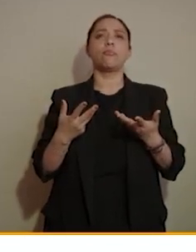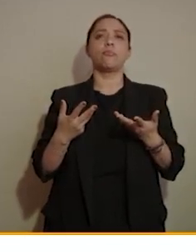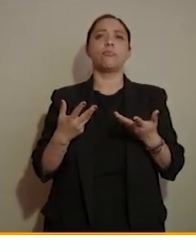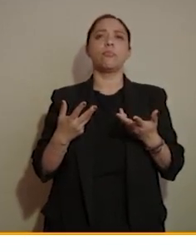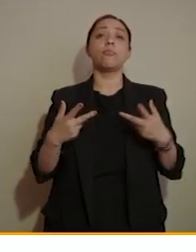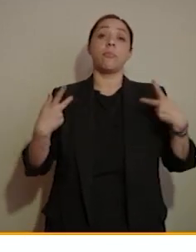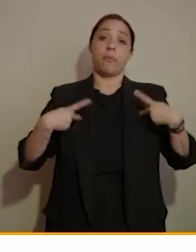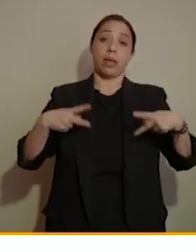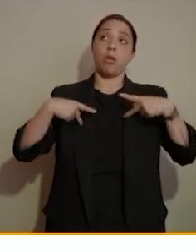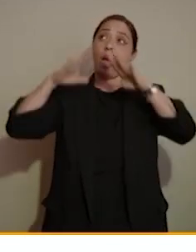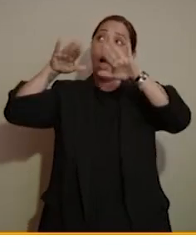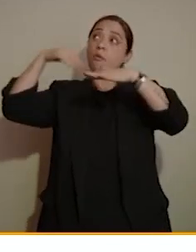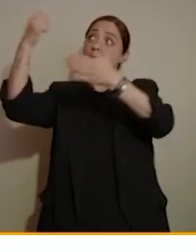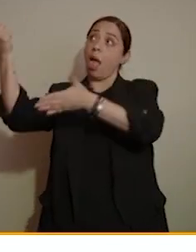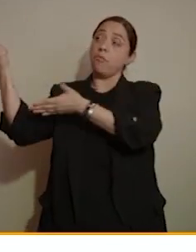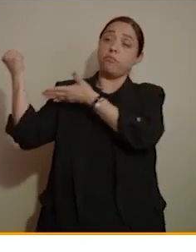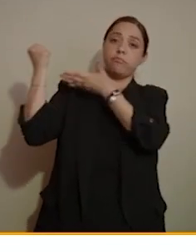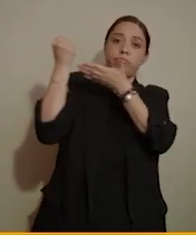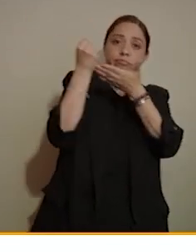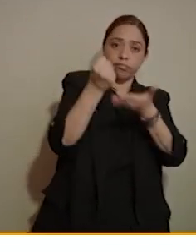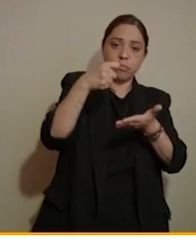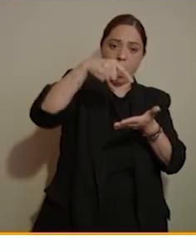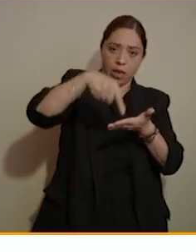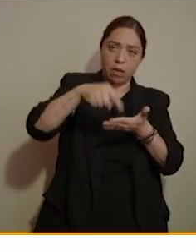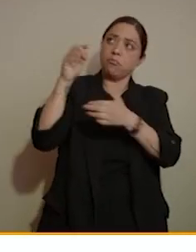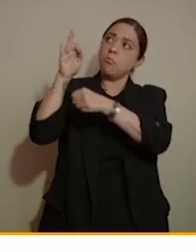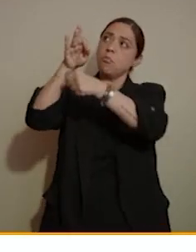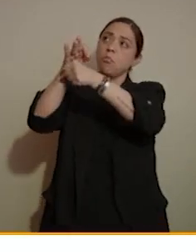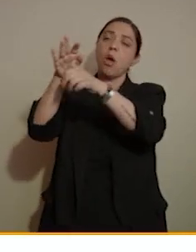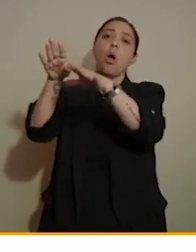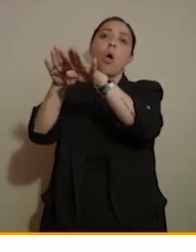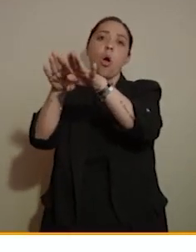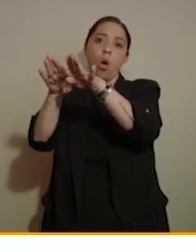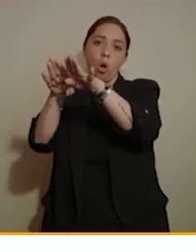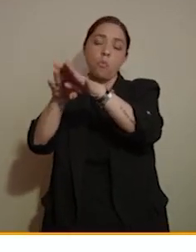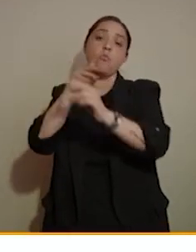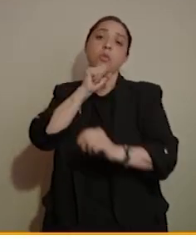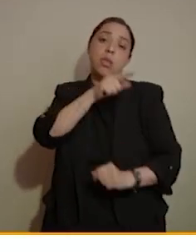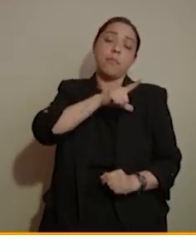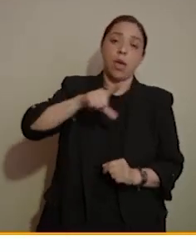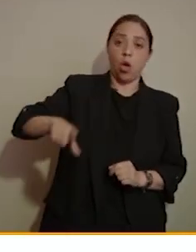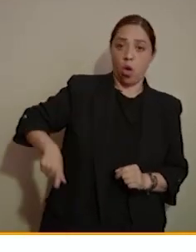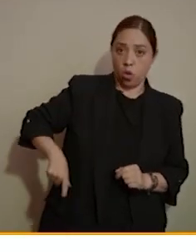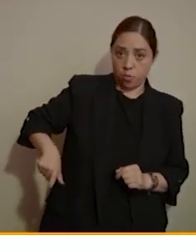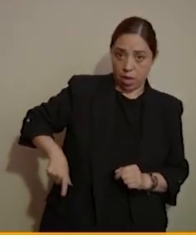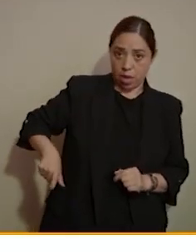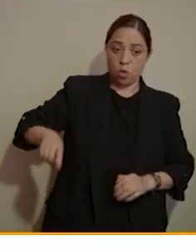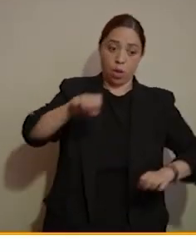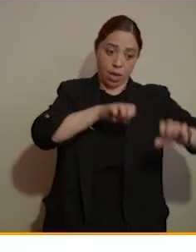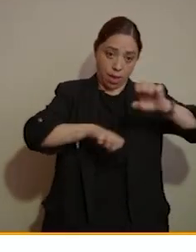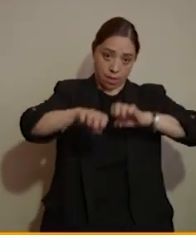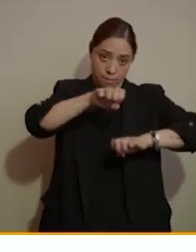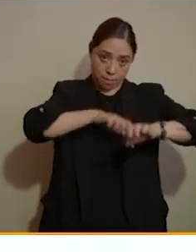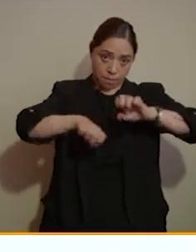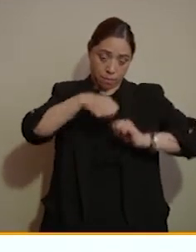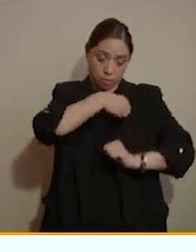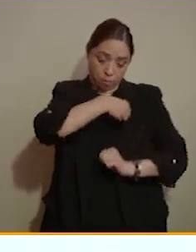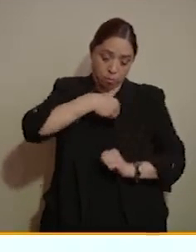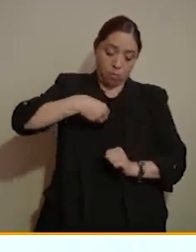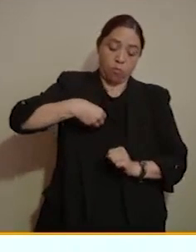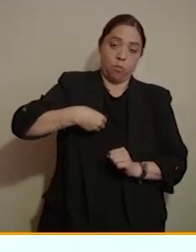pues invierten su capital en el país y la obligatoriedad del Estado y las empresas de proteger derechos humanos.